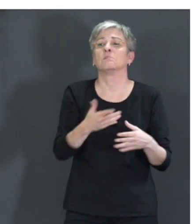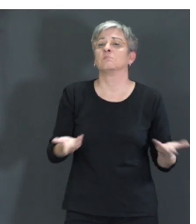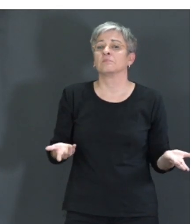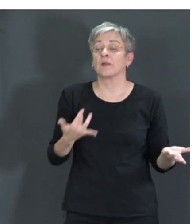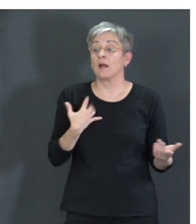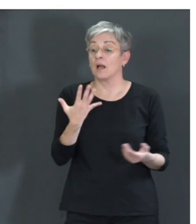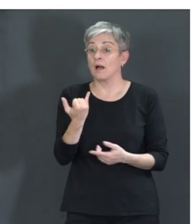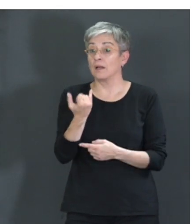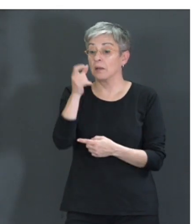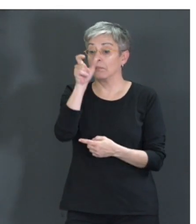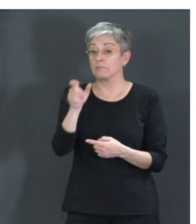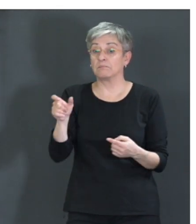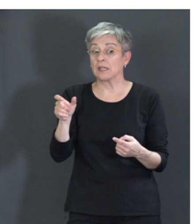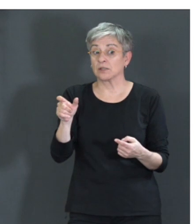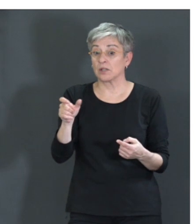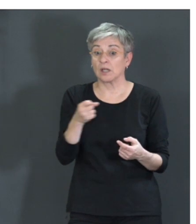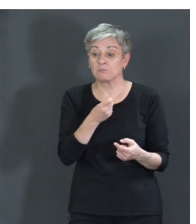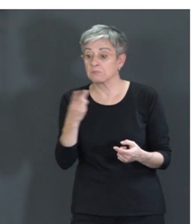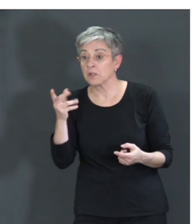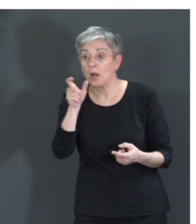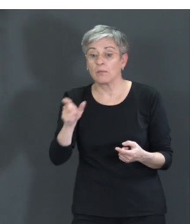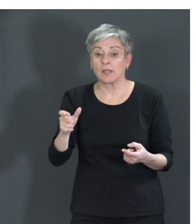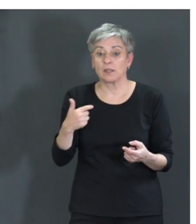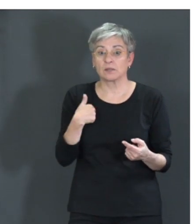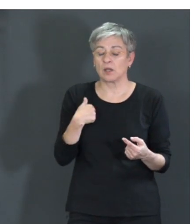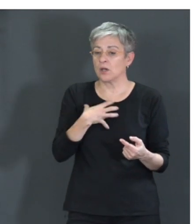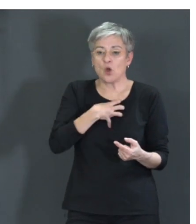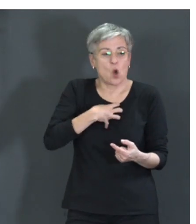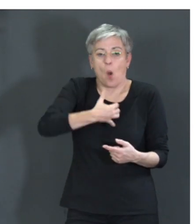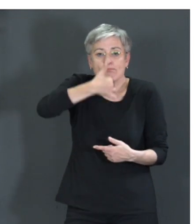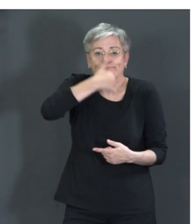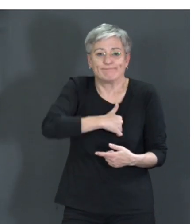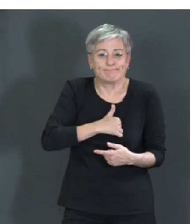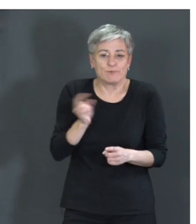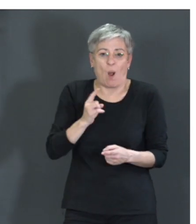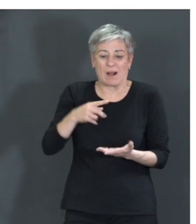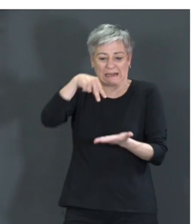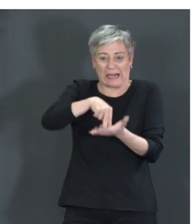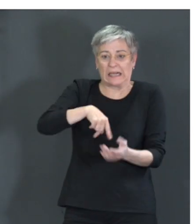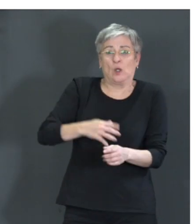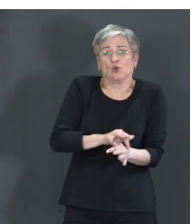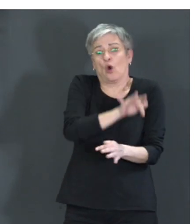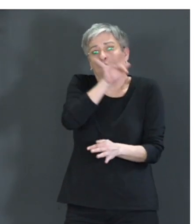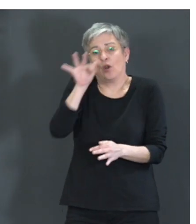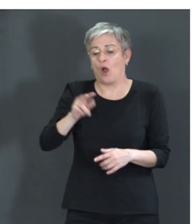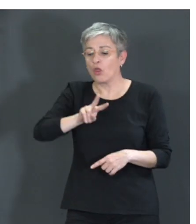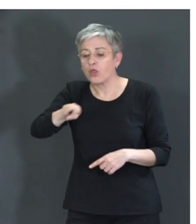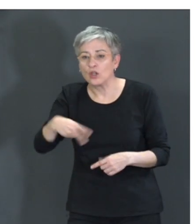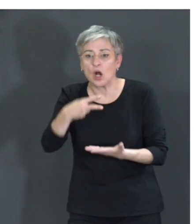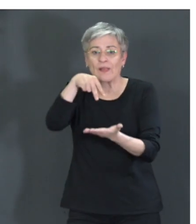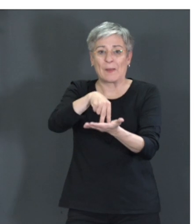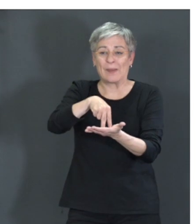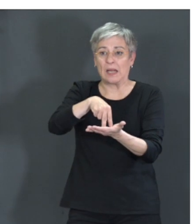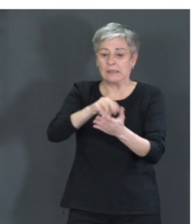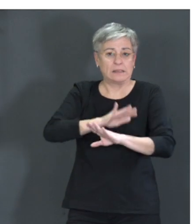Y hay personas que eso pues resulta intolerable, ¿no? Porque no pueden estar más de 2 horas a lo mejor de